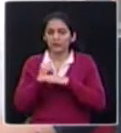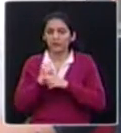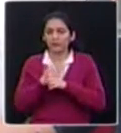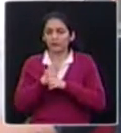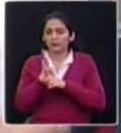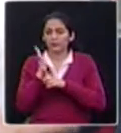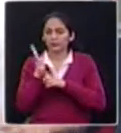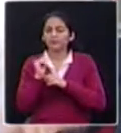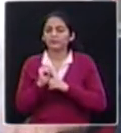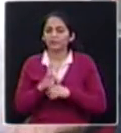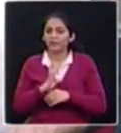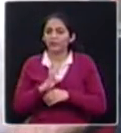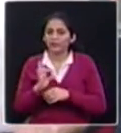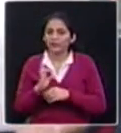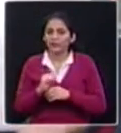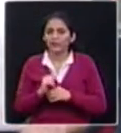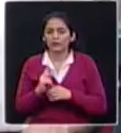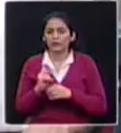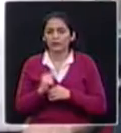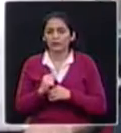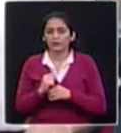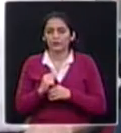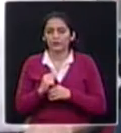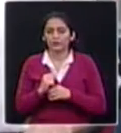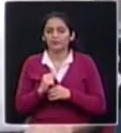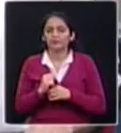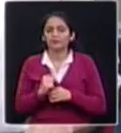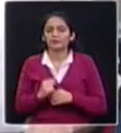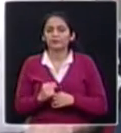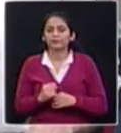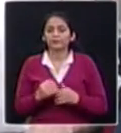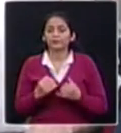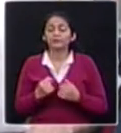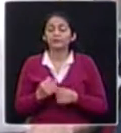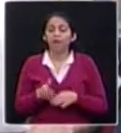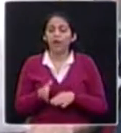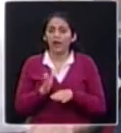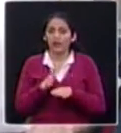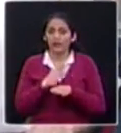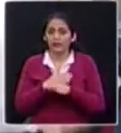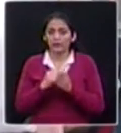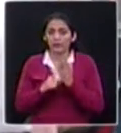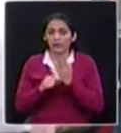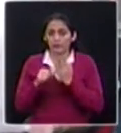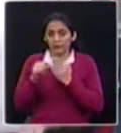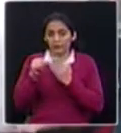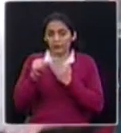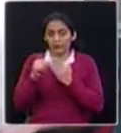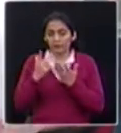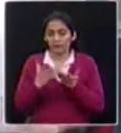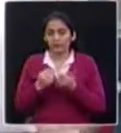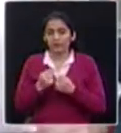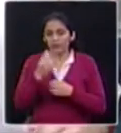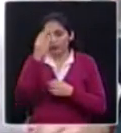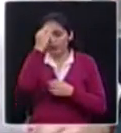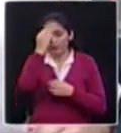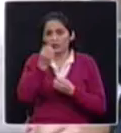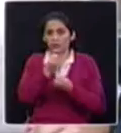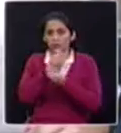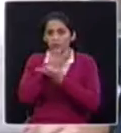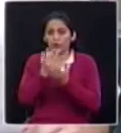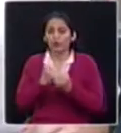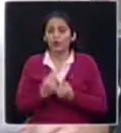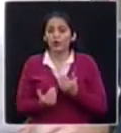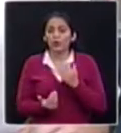actividad laboral. Así lo informó el ministro de Educación, Fander Falconi, durante la inauguración del repotenciado Colegio Febres Cordero, ubicado en